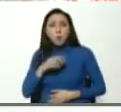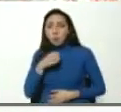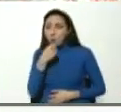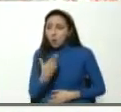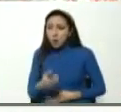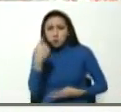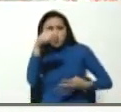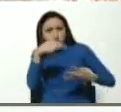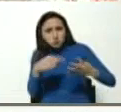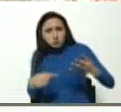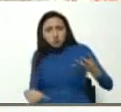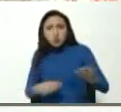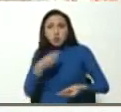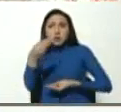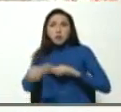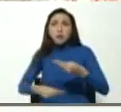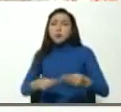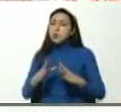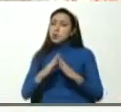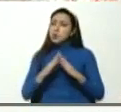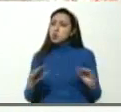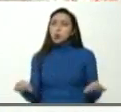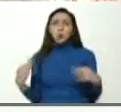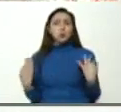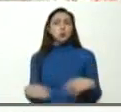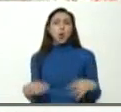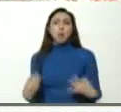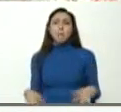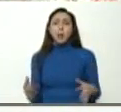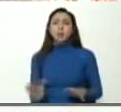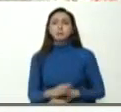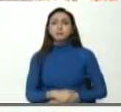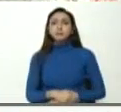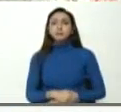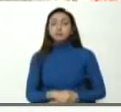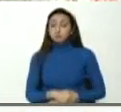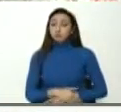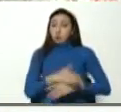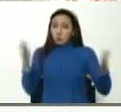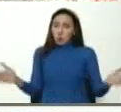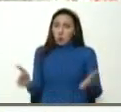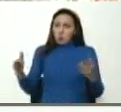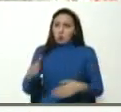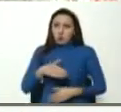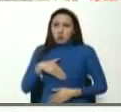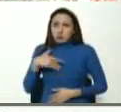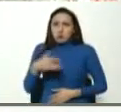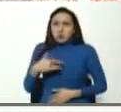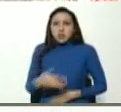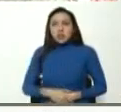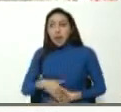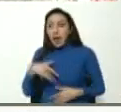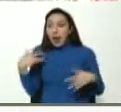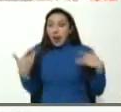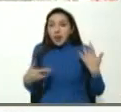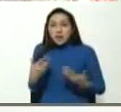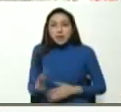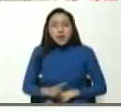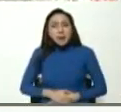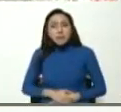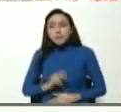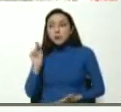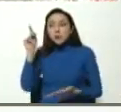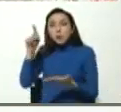equipada todo en orden lo cual lo motiva a uno y le da gran alegría cuando llegamos